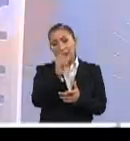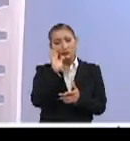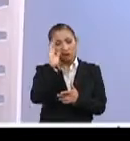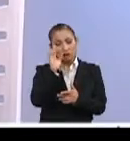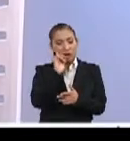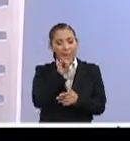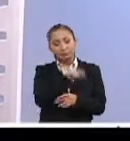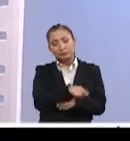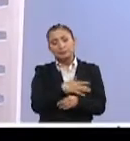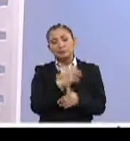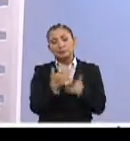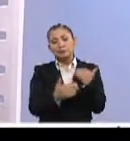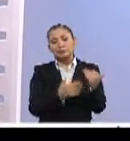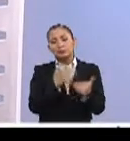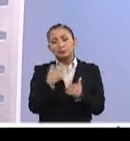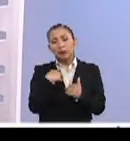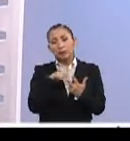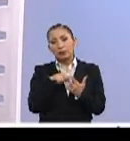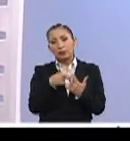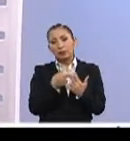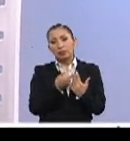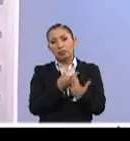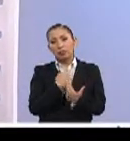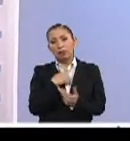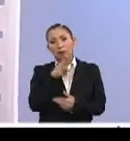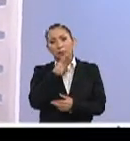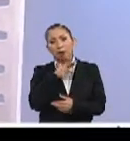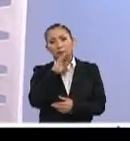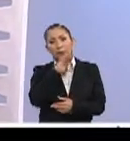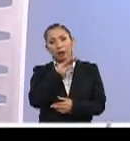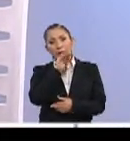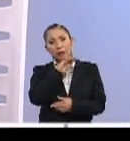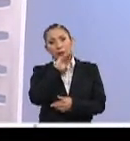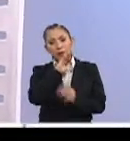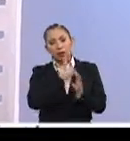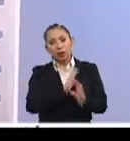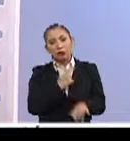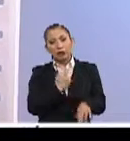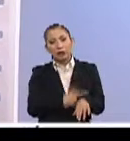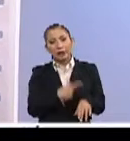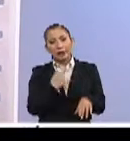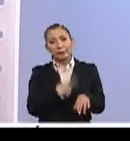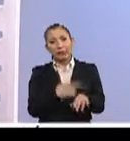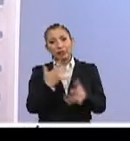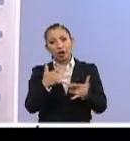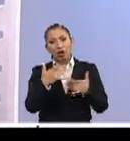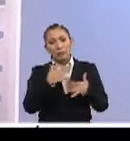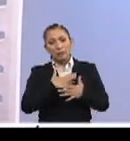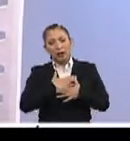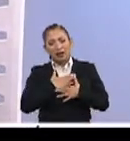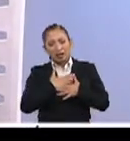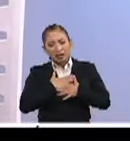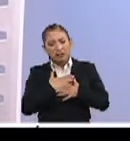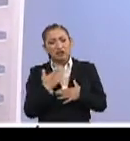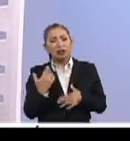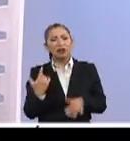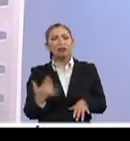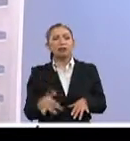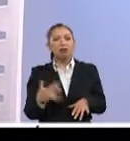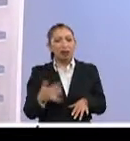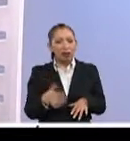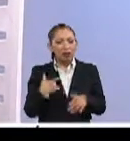señora, presenta síntomas en su cuerpo, empieza a tener dolor en el pecho, empieza a